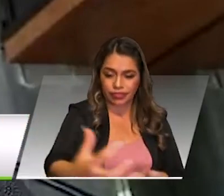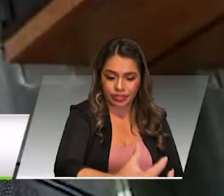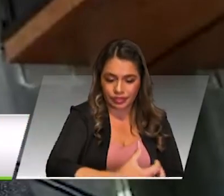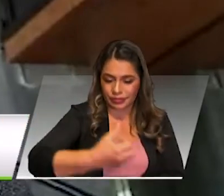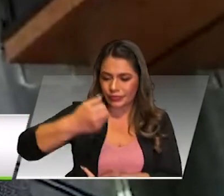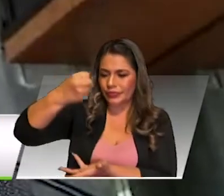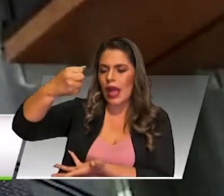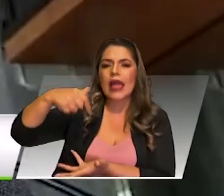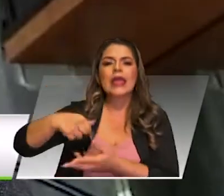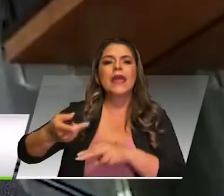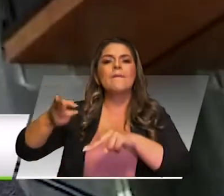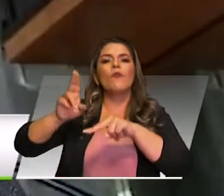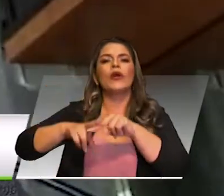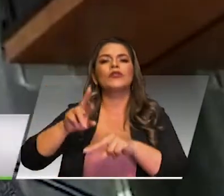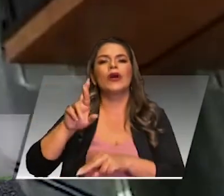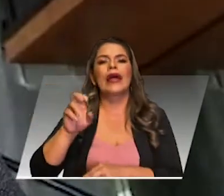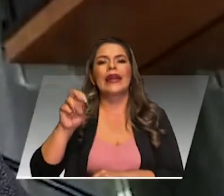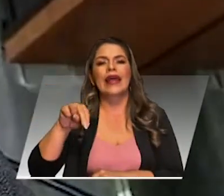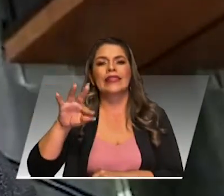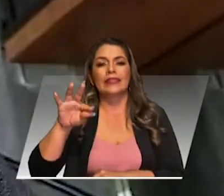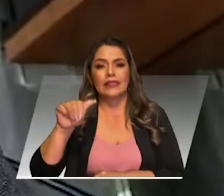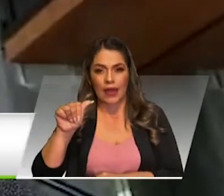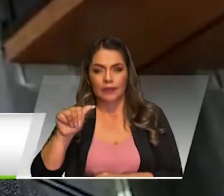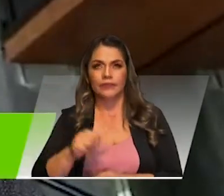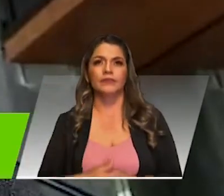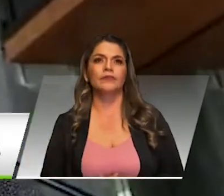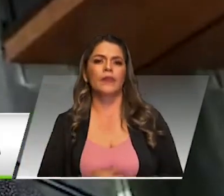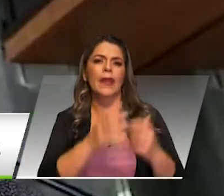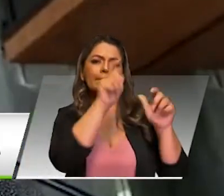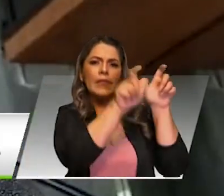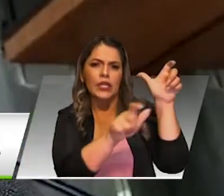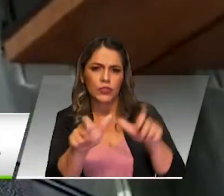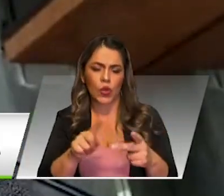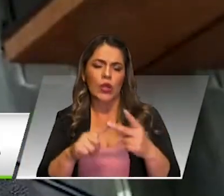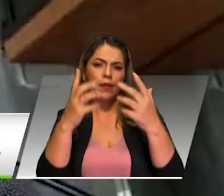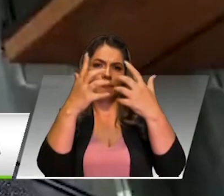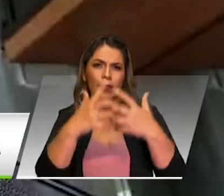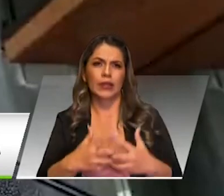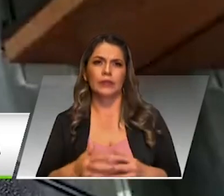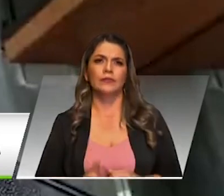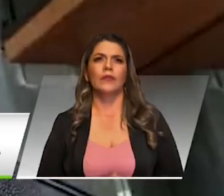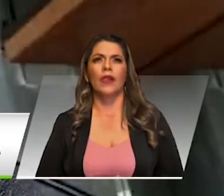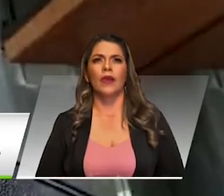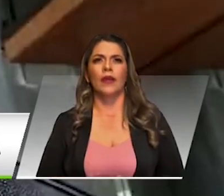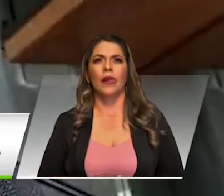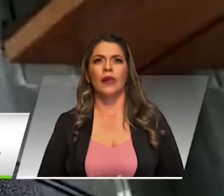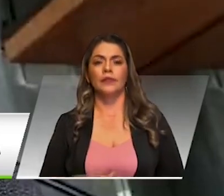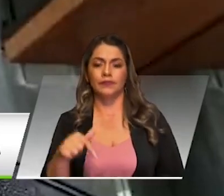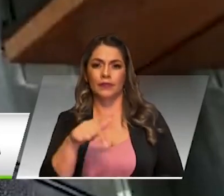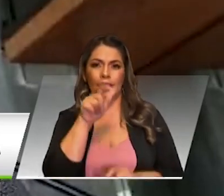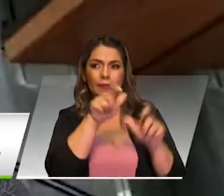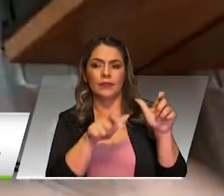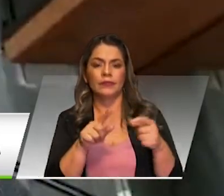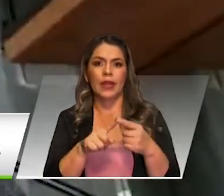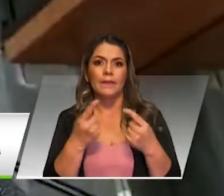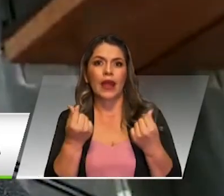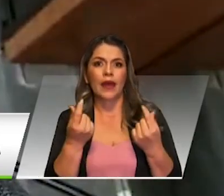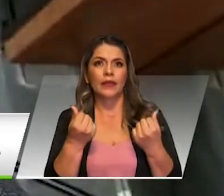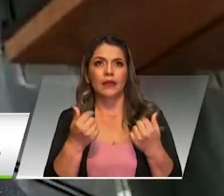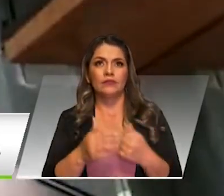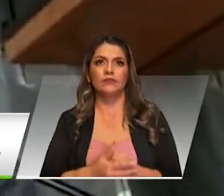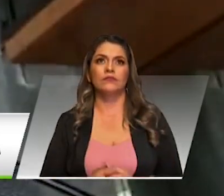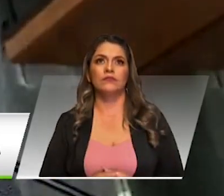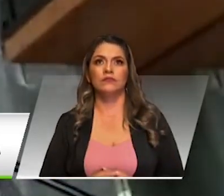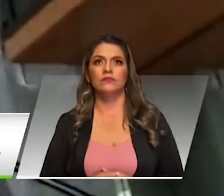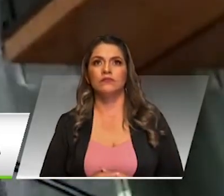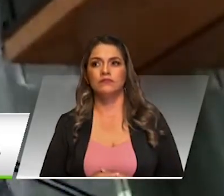Este tributo aplica tanto para personas y empresas y lo que hace es que más o menos una tercera parte de las utilidades que genera una